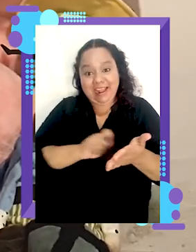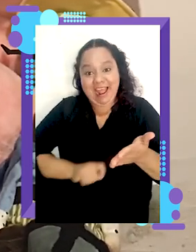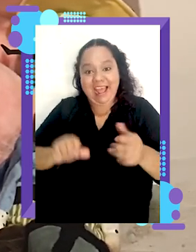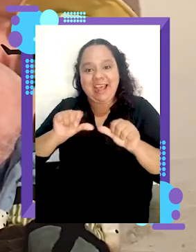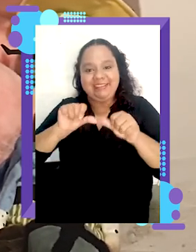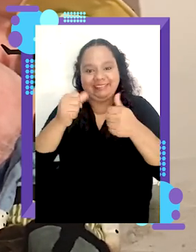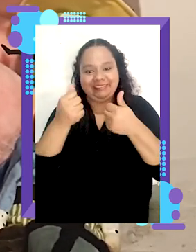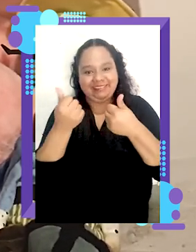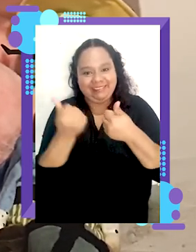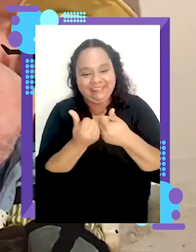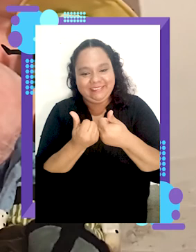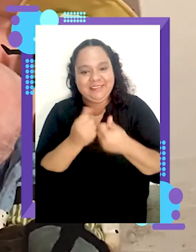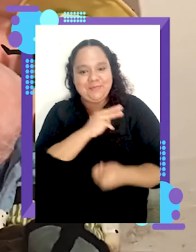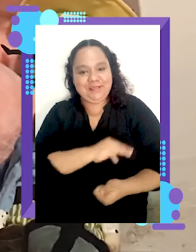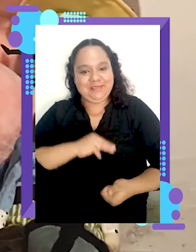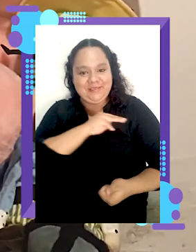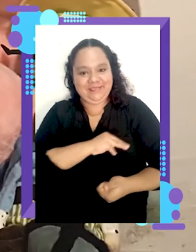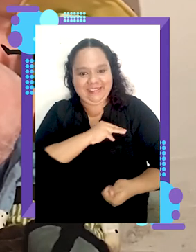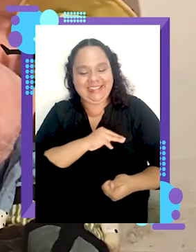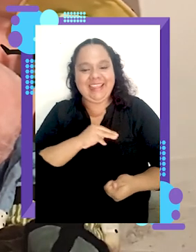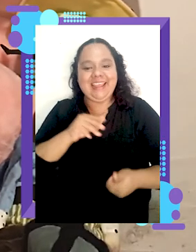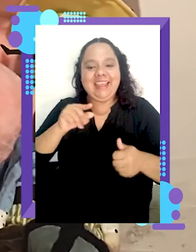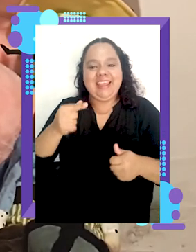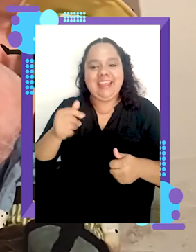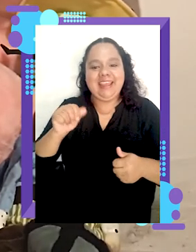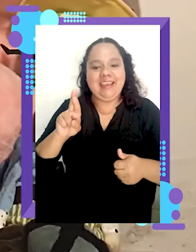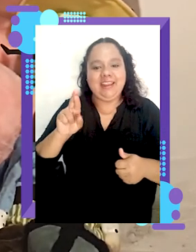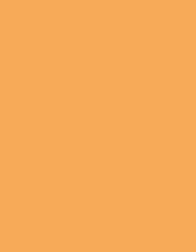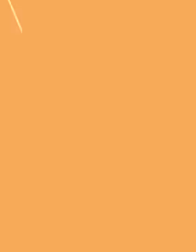por Amiga, Asociación Misionera Garífuna.